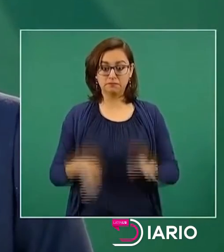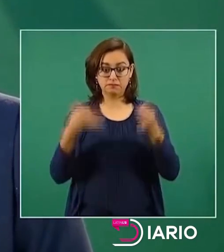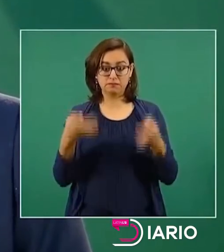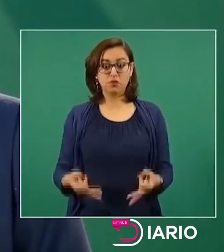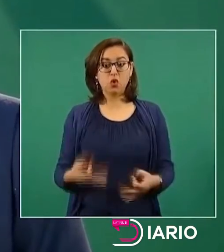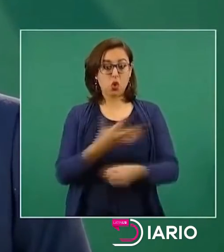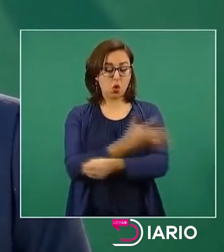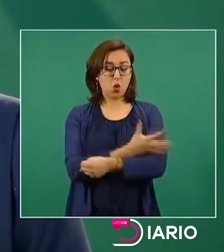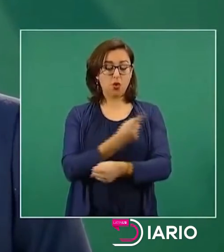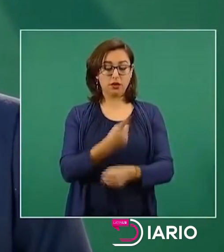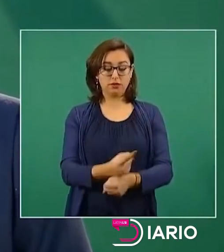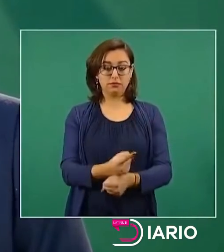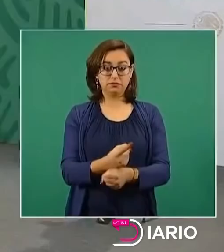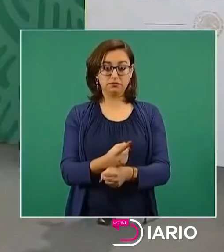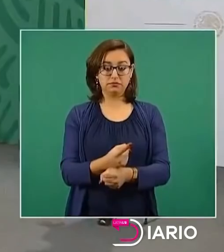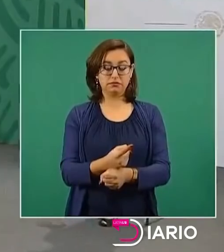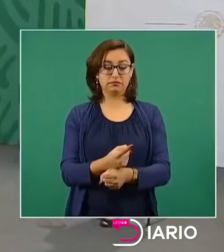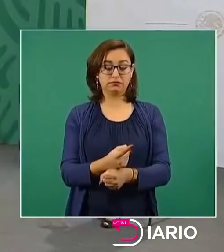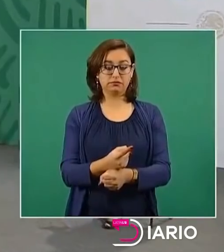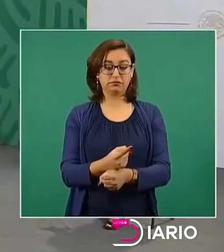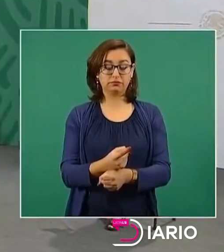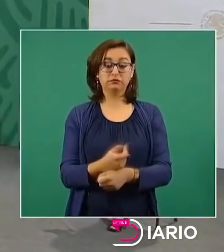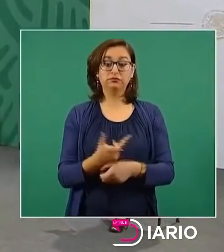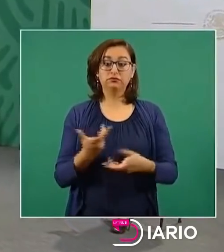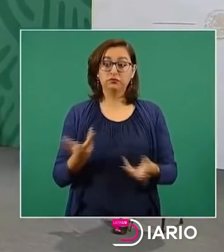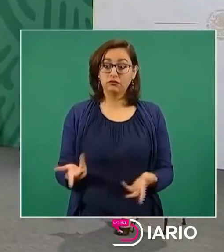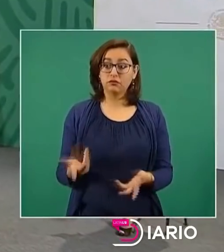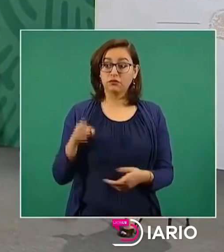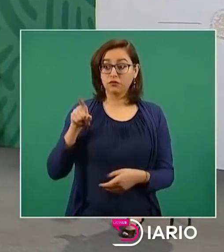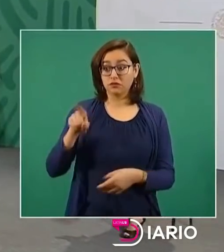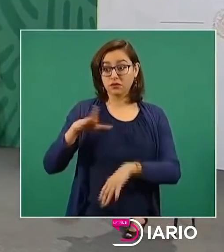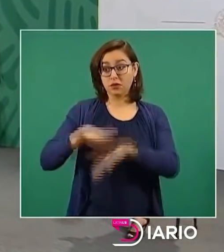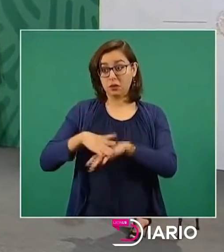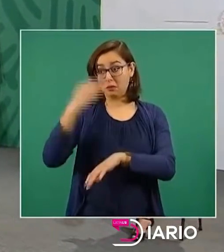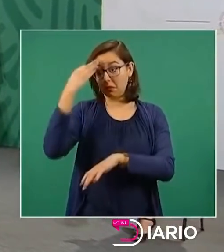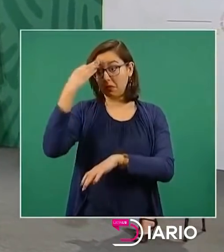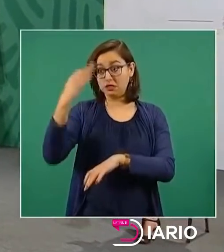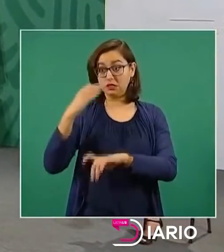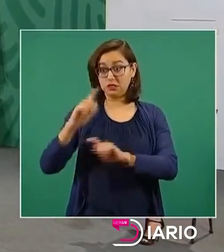y qué ayudaría mucho